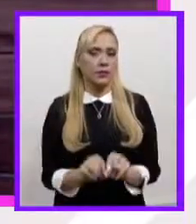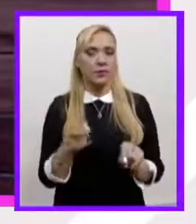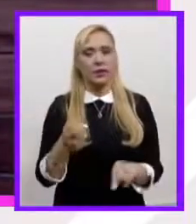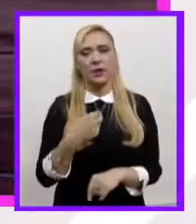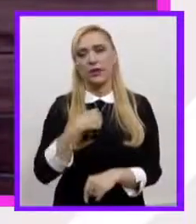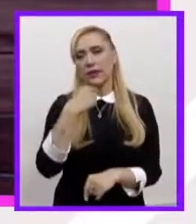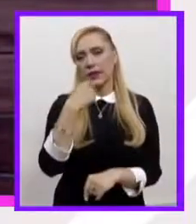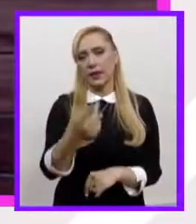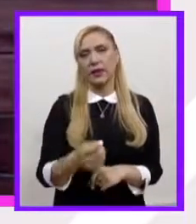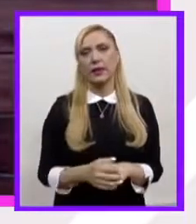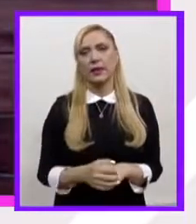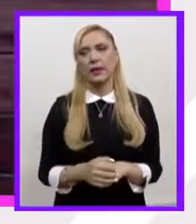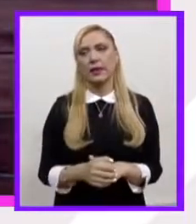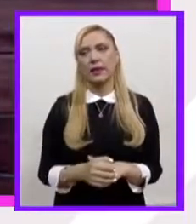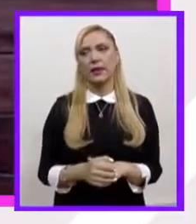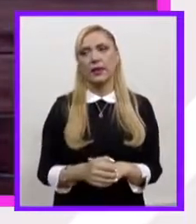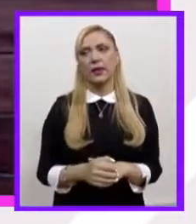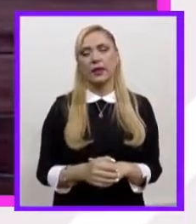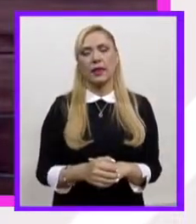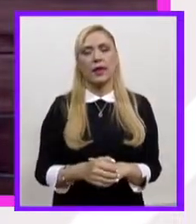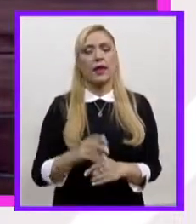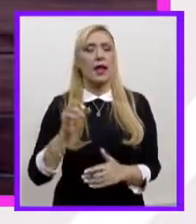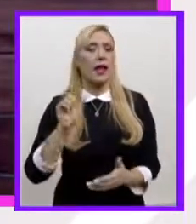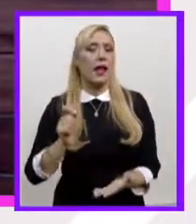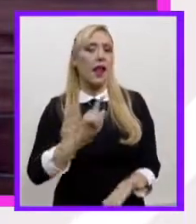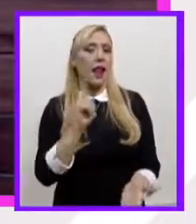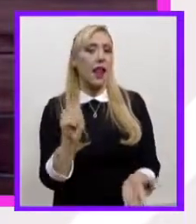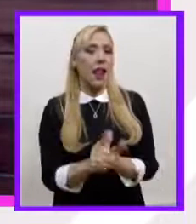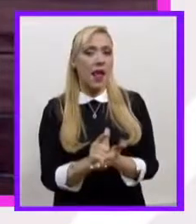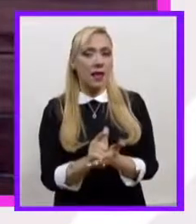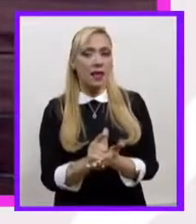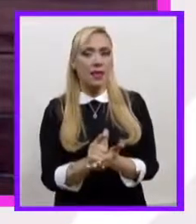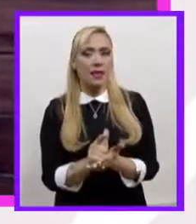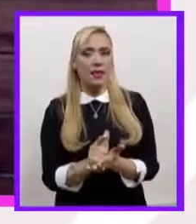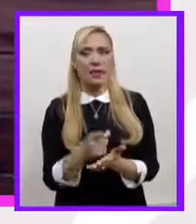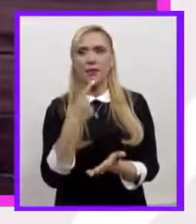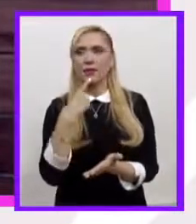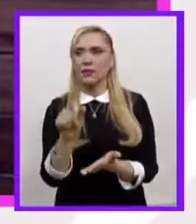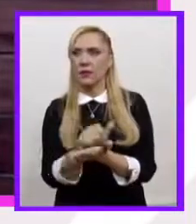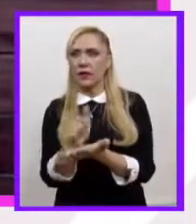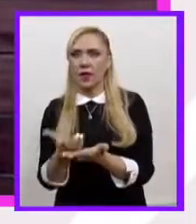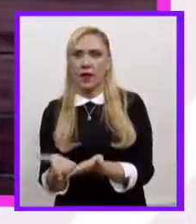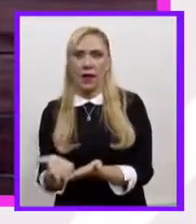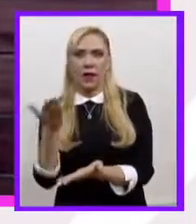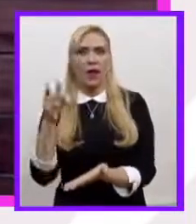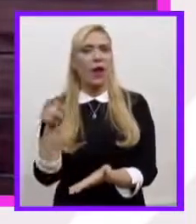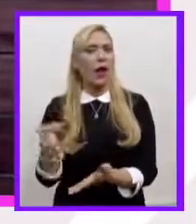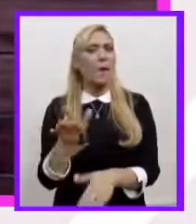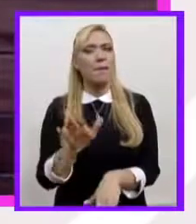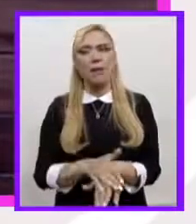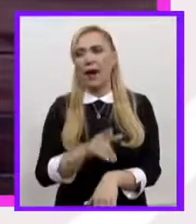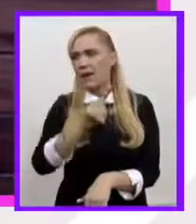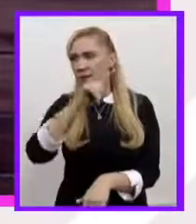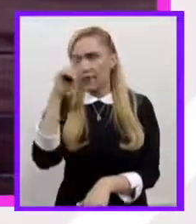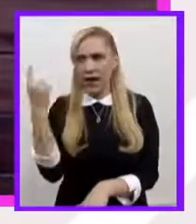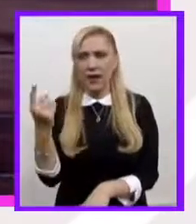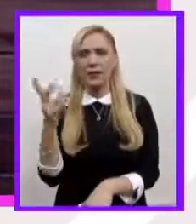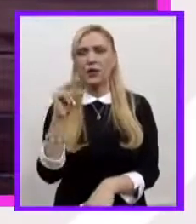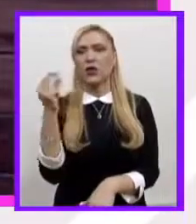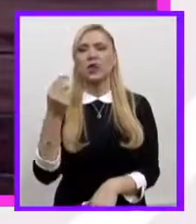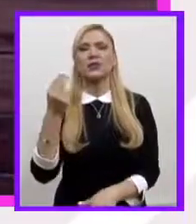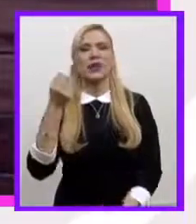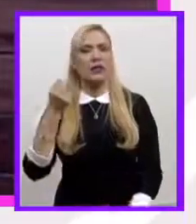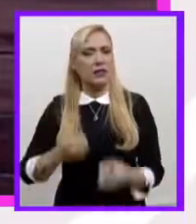que yo decía, que el derecho administrativo es otra rama que tiene otras salidas, otras medidas, y